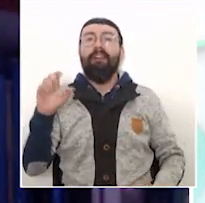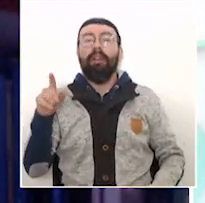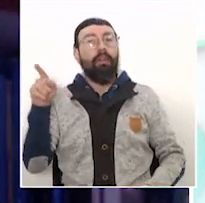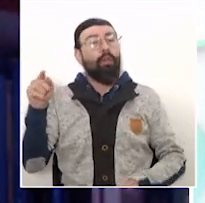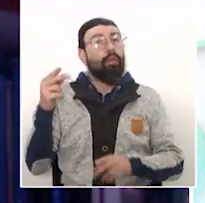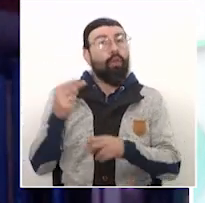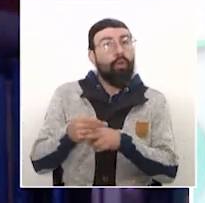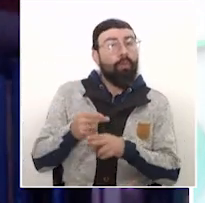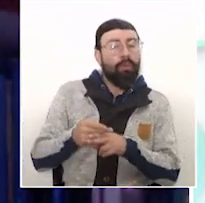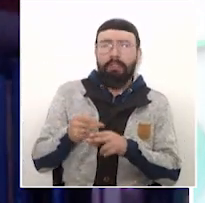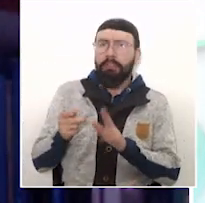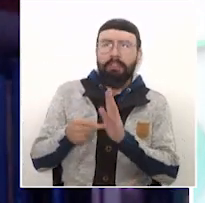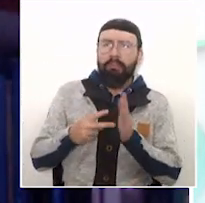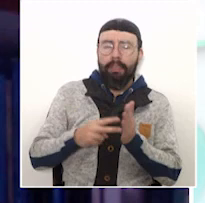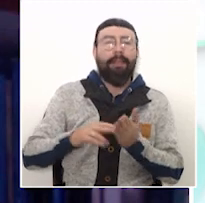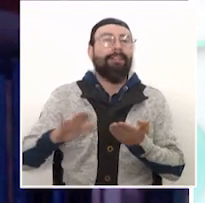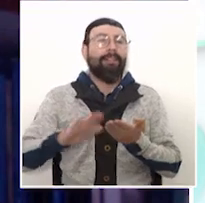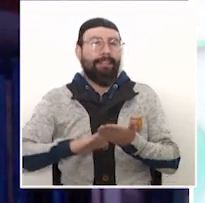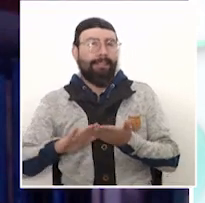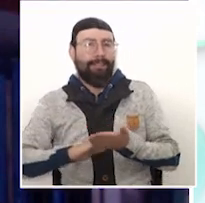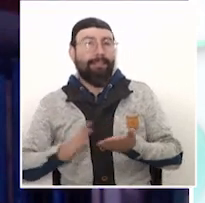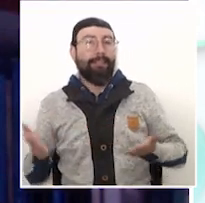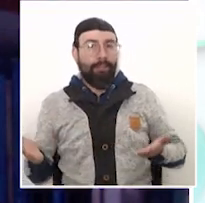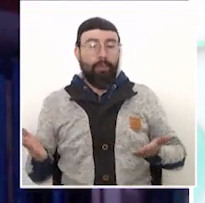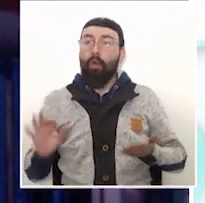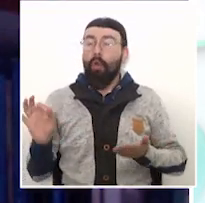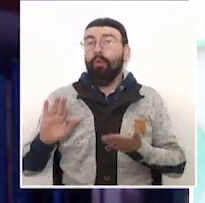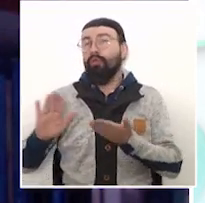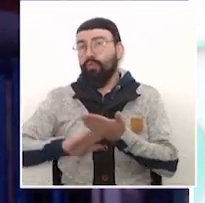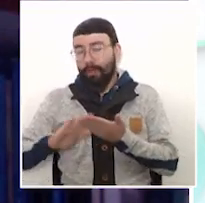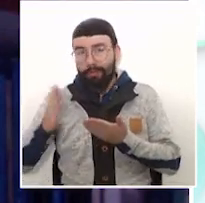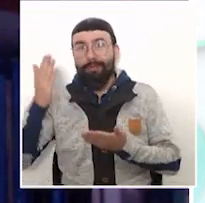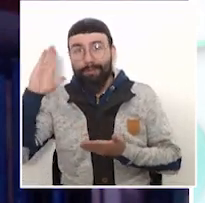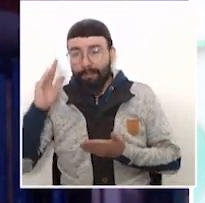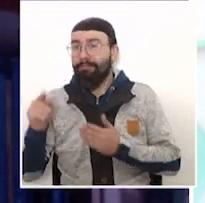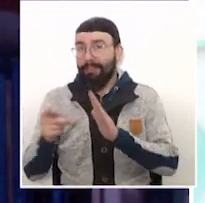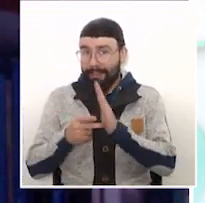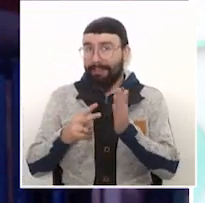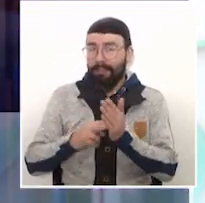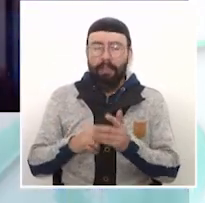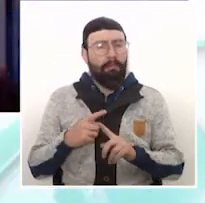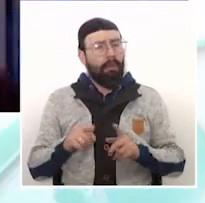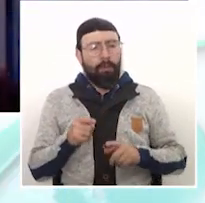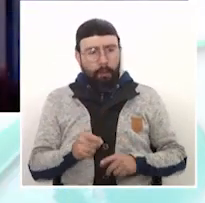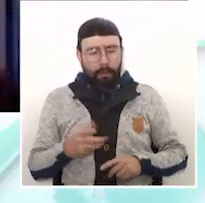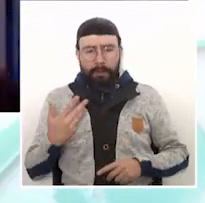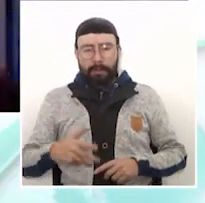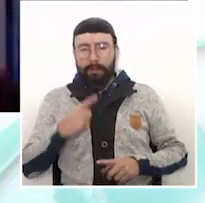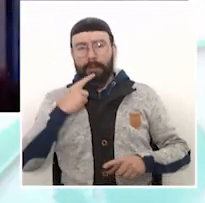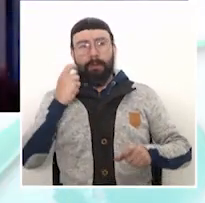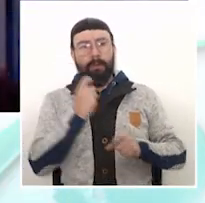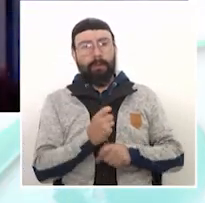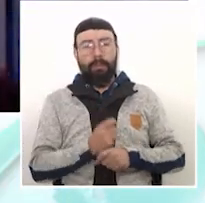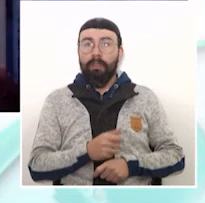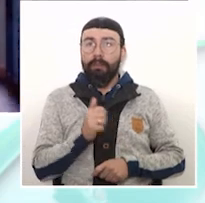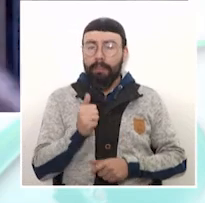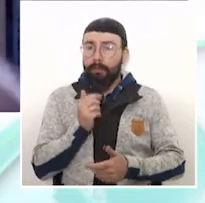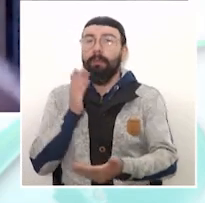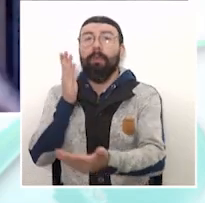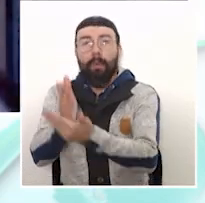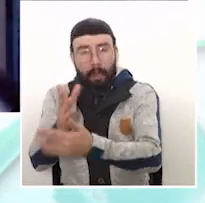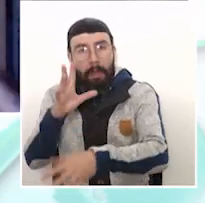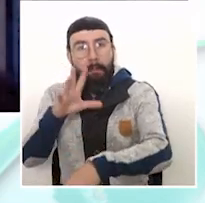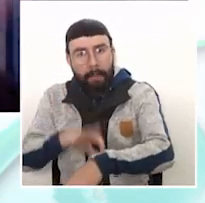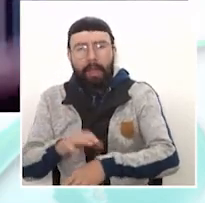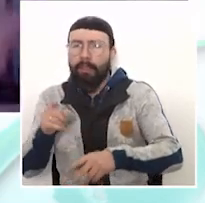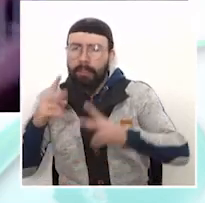Rab, sanación, y en hebreo el sanación de Dios. Pero cuando ya la cosa es delicada, a consultar un médico que vea